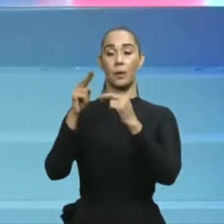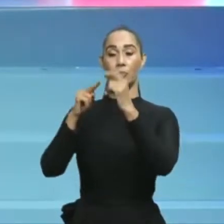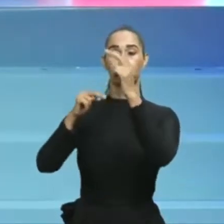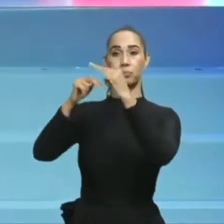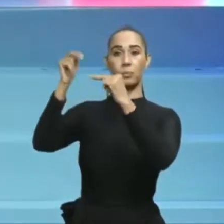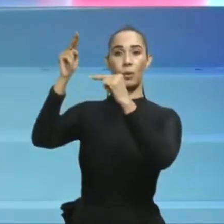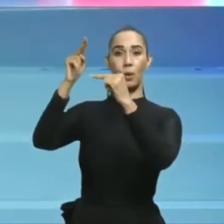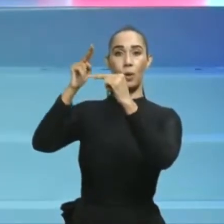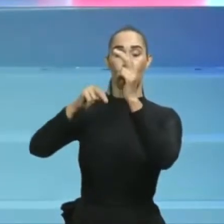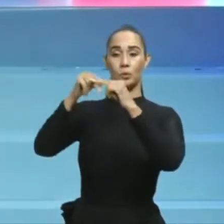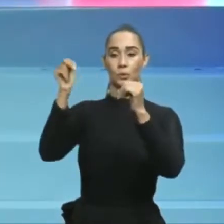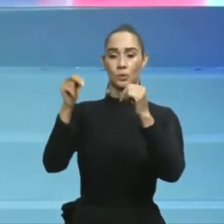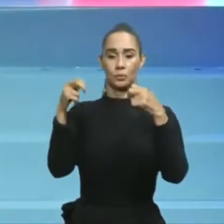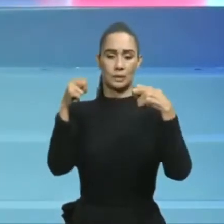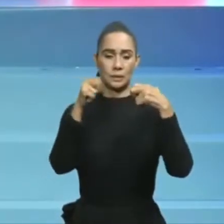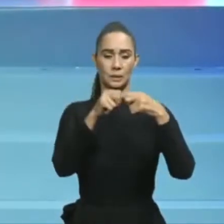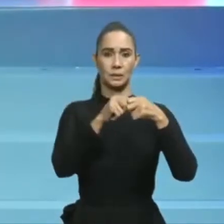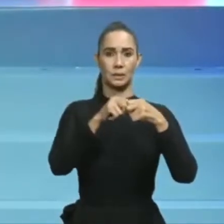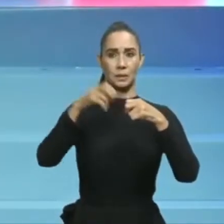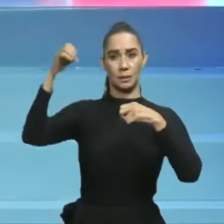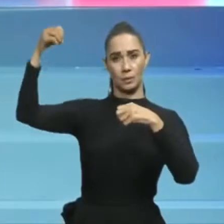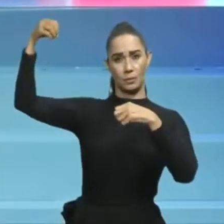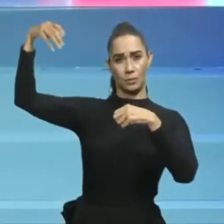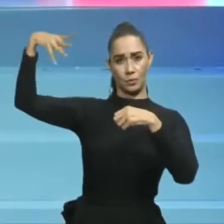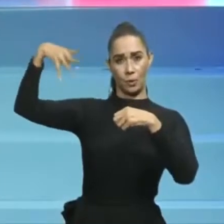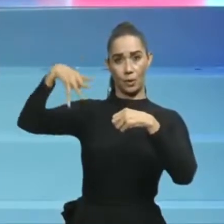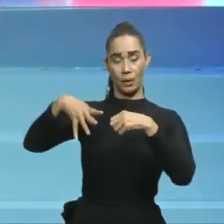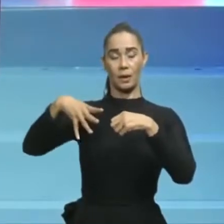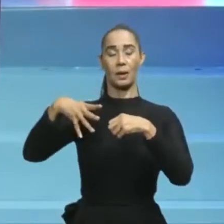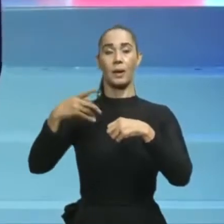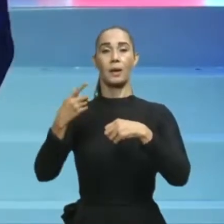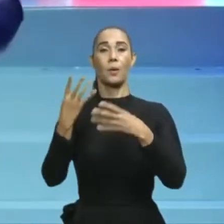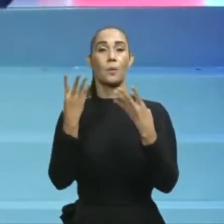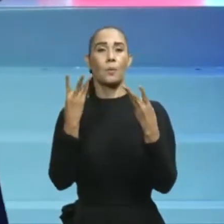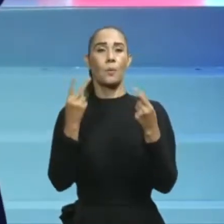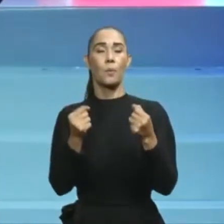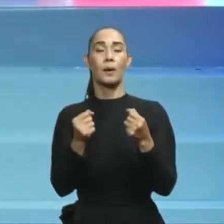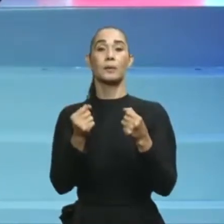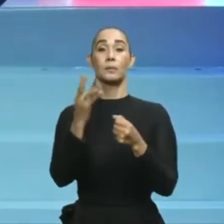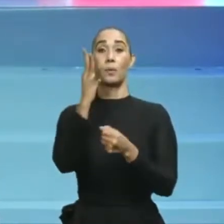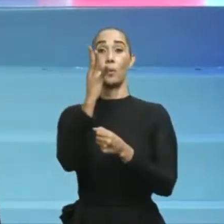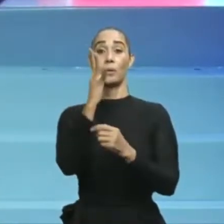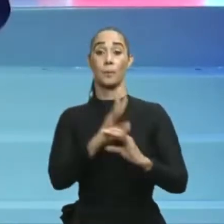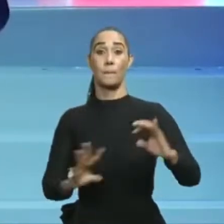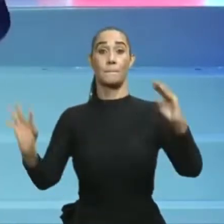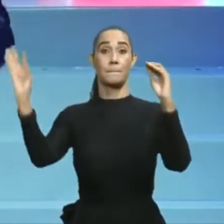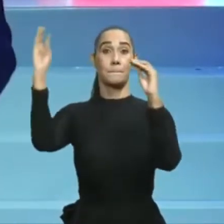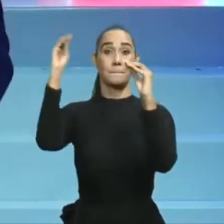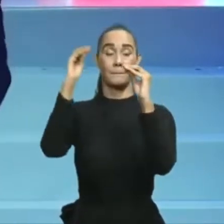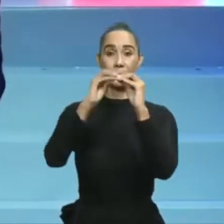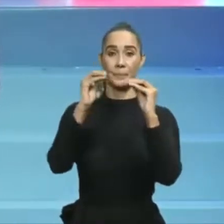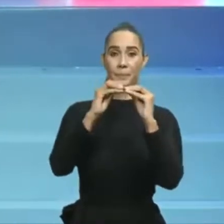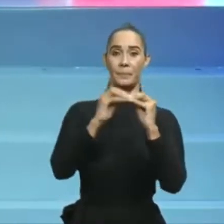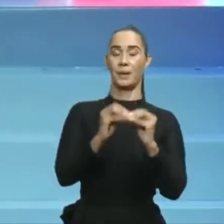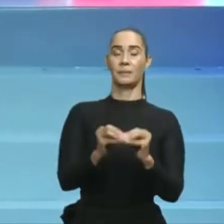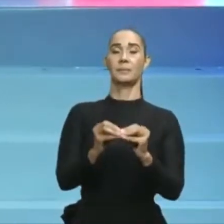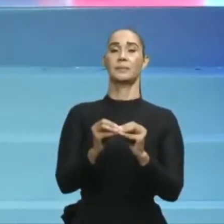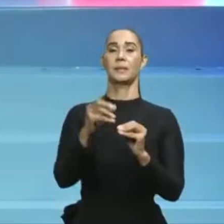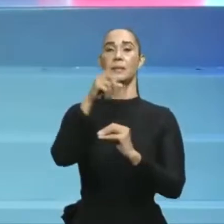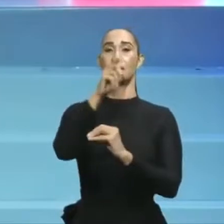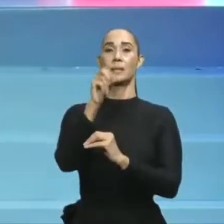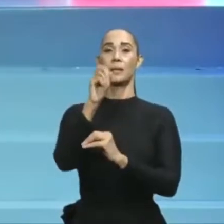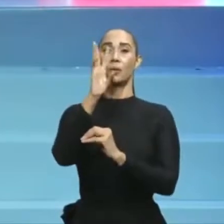de electricidad solar fotovoltaica por una capacidad cuatro veces mayor que los apenas